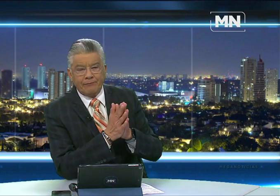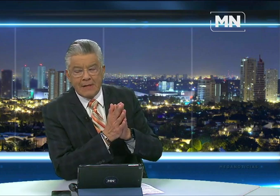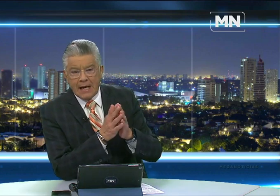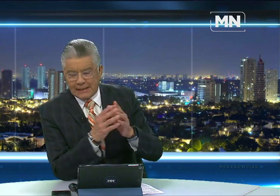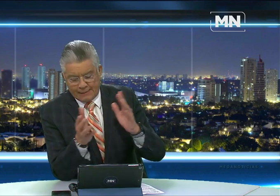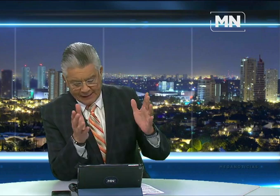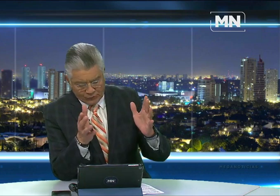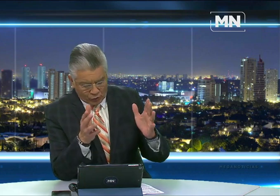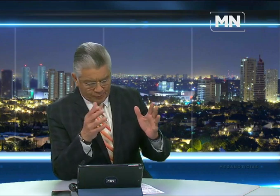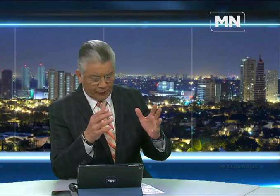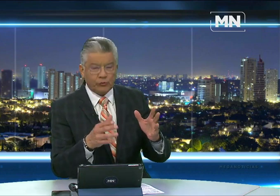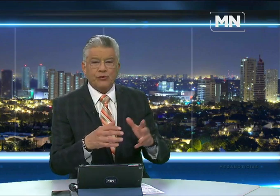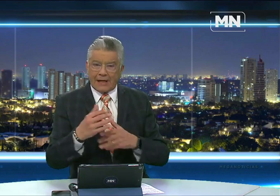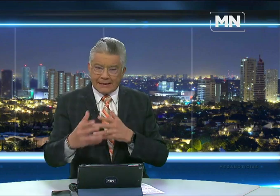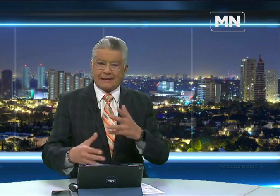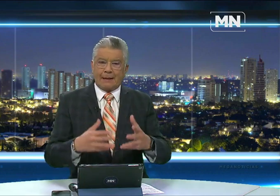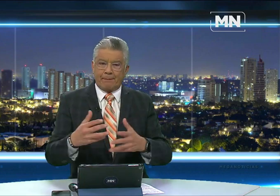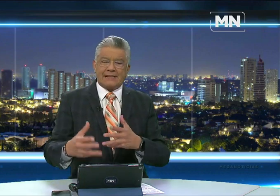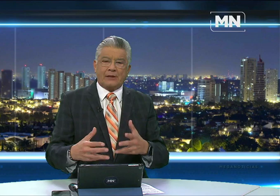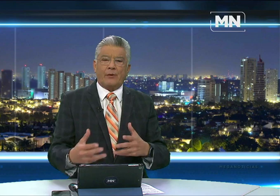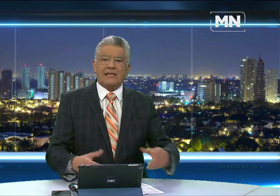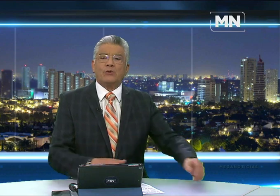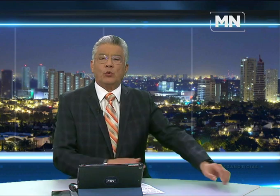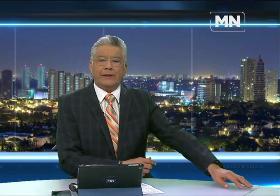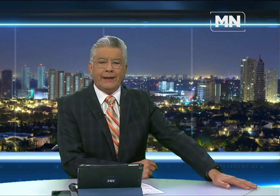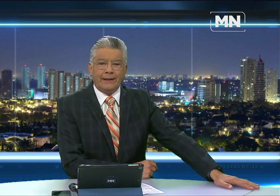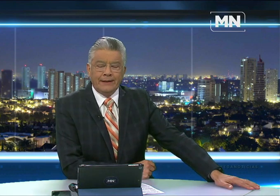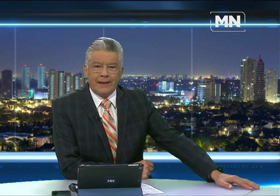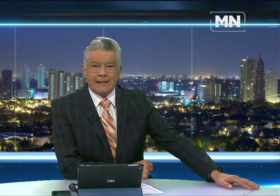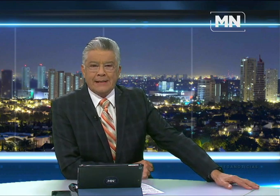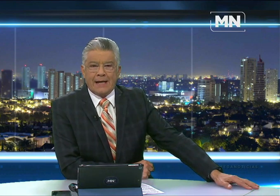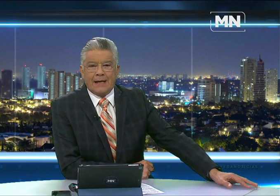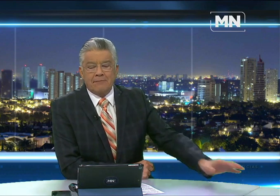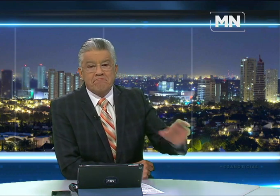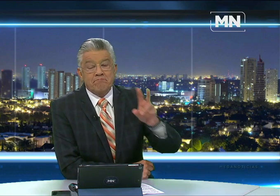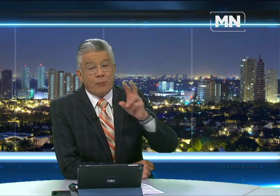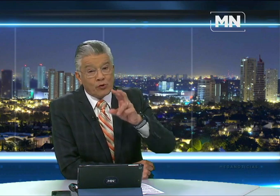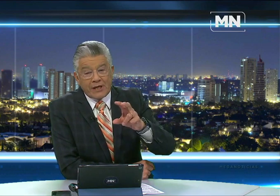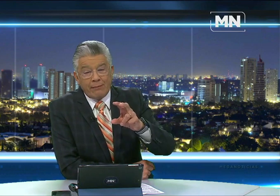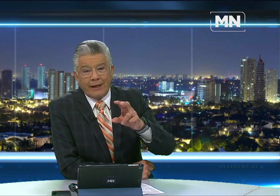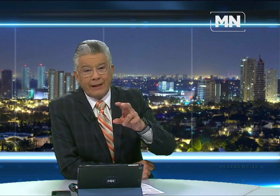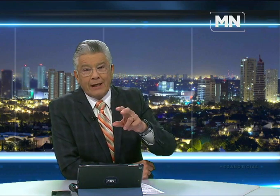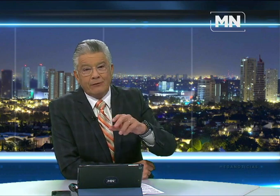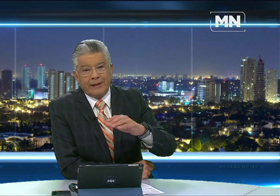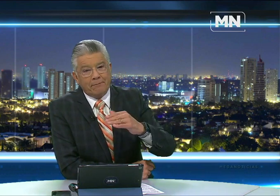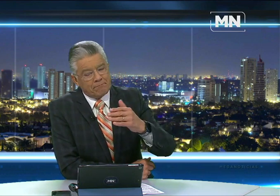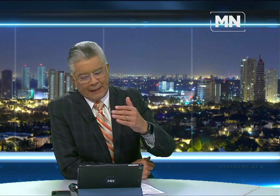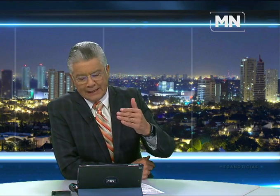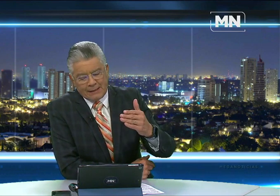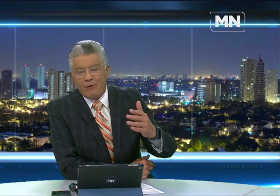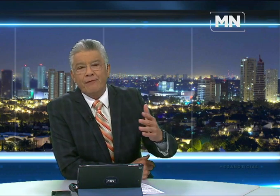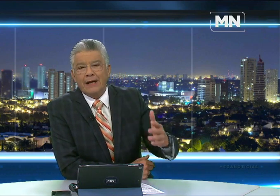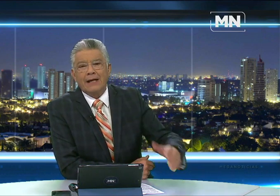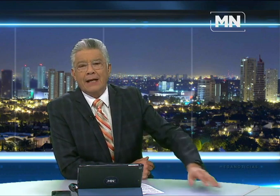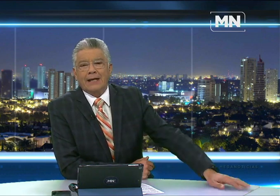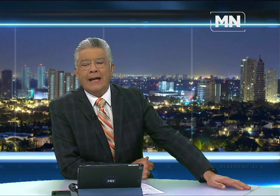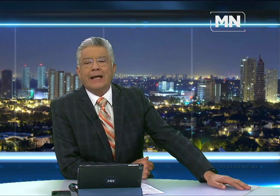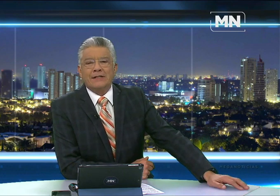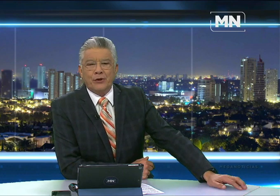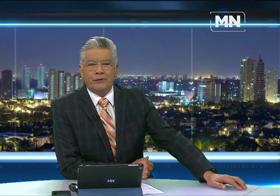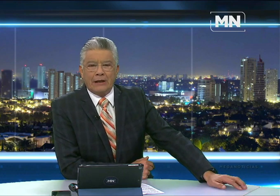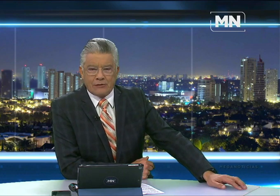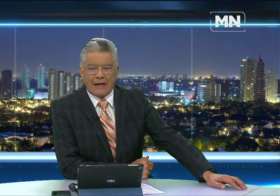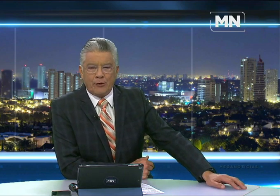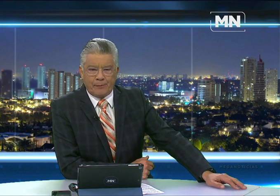República hace apenas unos minutos ya se está empezando a discutir esta posible Aunque parece muy franca